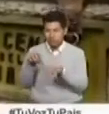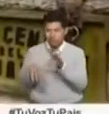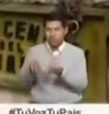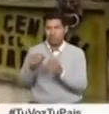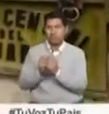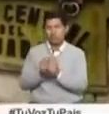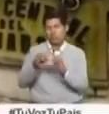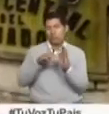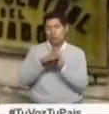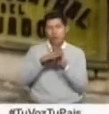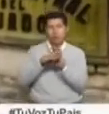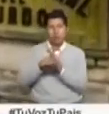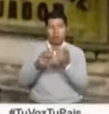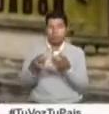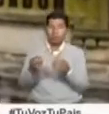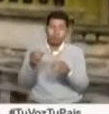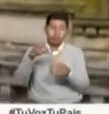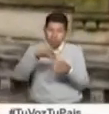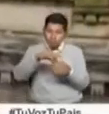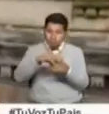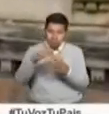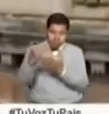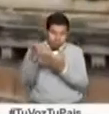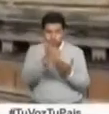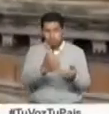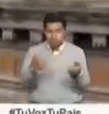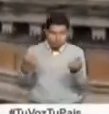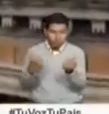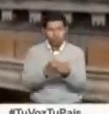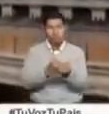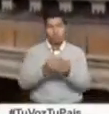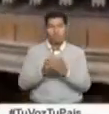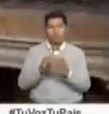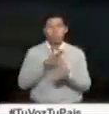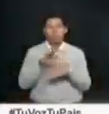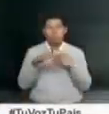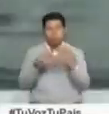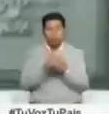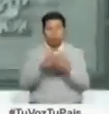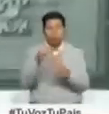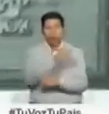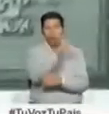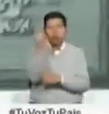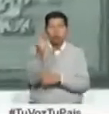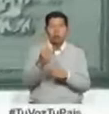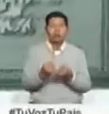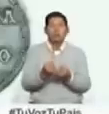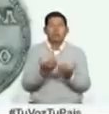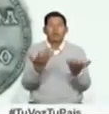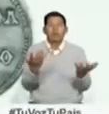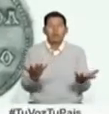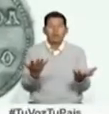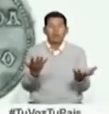apoyar con su voto en la imagen de la entidad ecuatoriana los ganadores se darán a conocer en el mes de noviembre luisa andrade